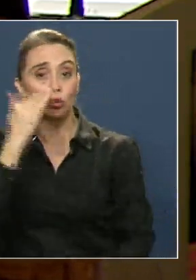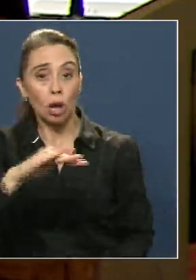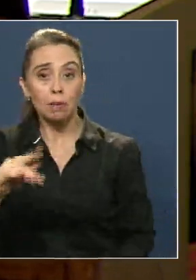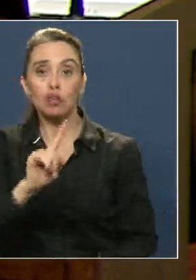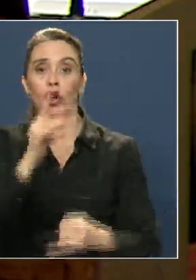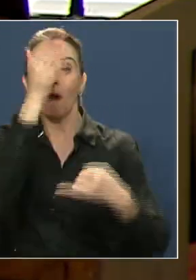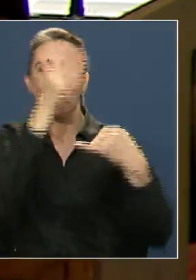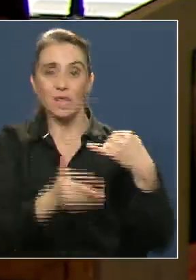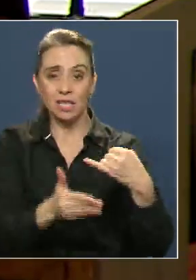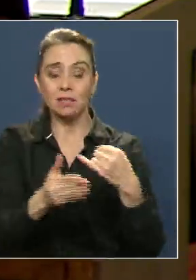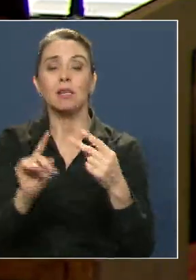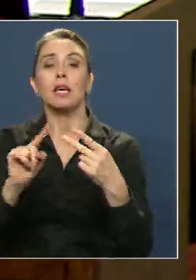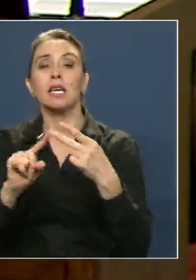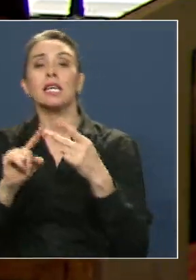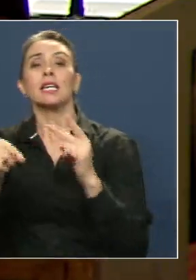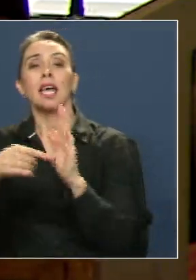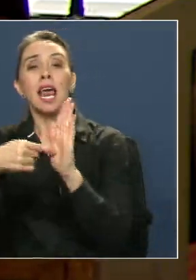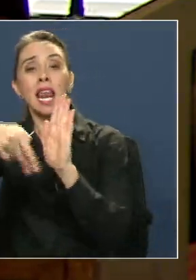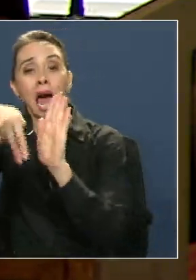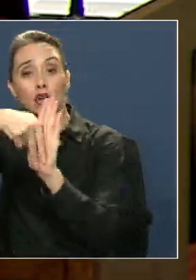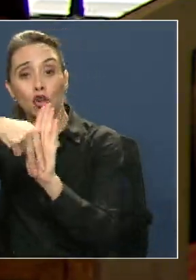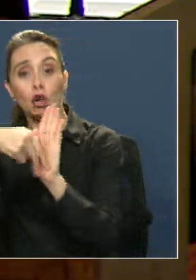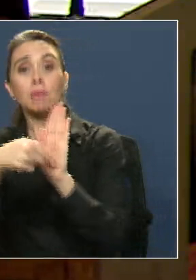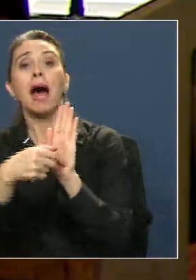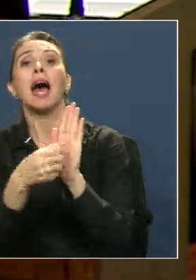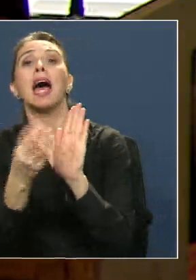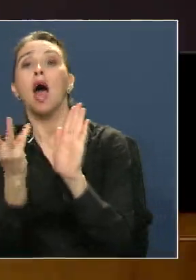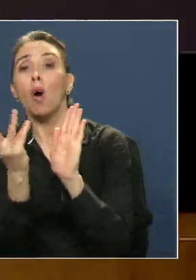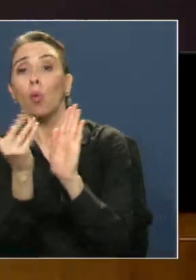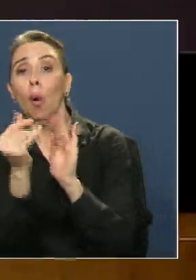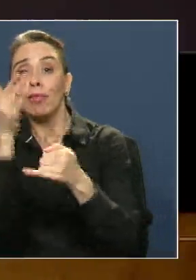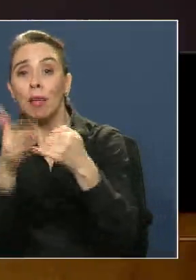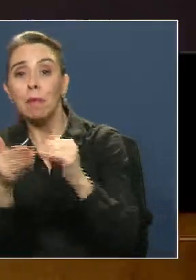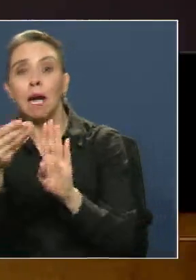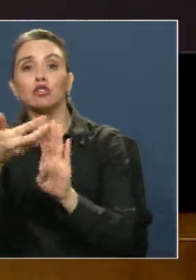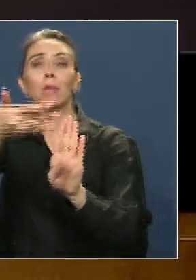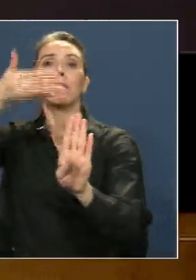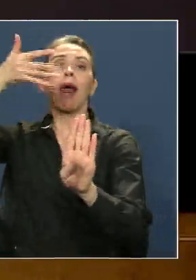la retroactividad de esta norma. He dicho, presidente. Muchas gracias.